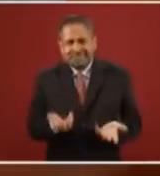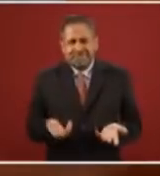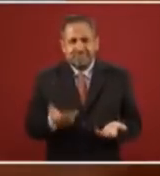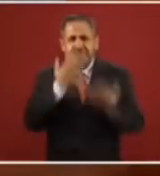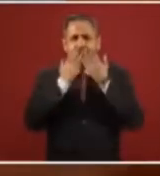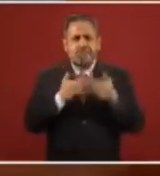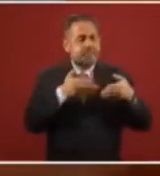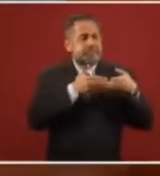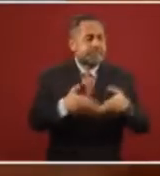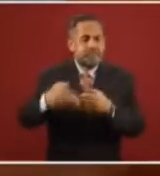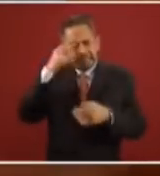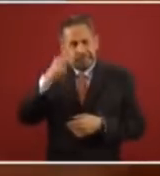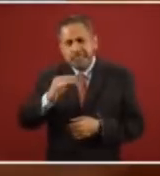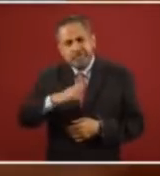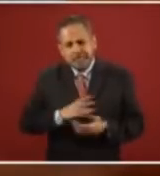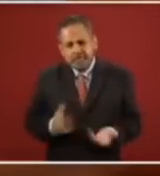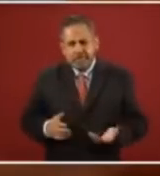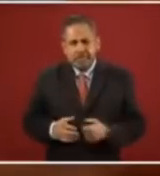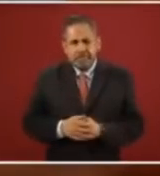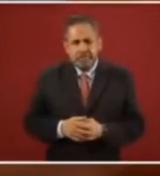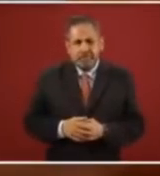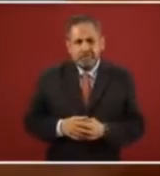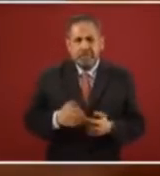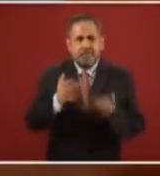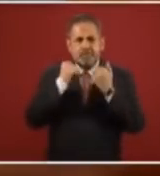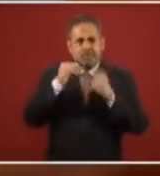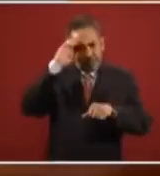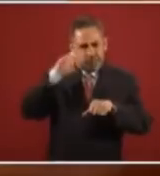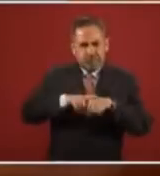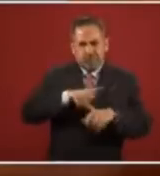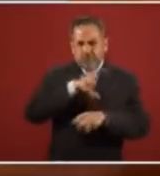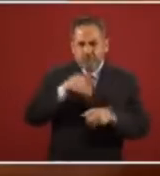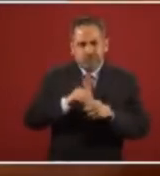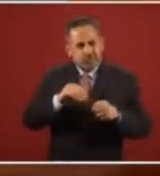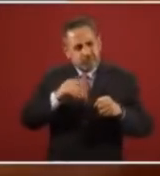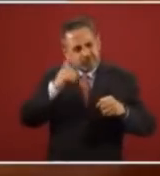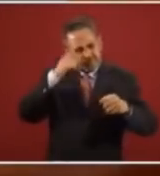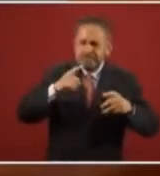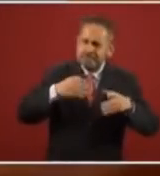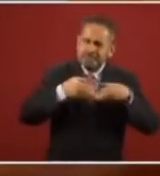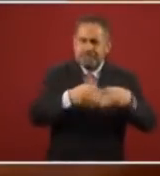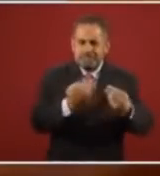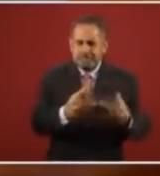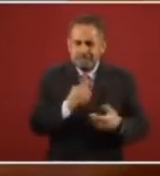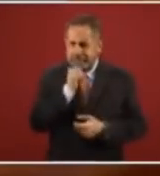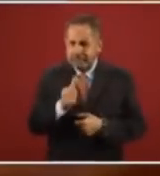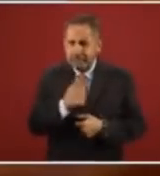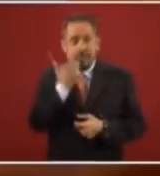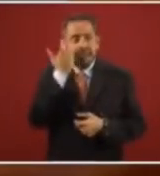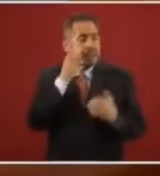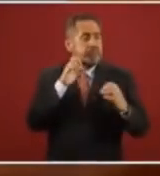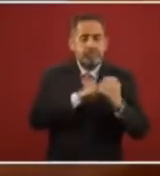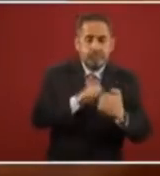En México no tiene barcos. Vamos, no tenemos una cultura marítima, ¿qué más esperamos? Y los barcos han